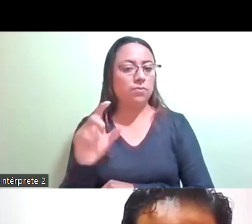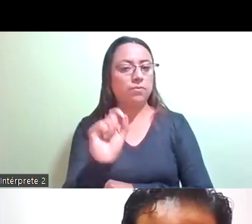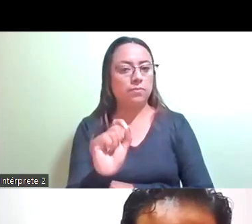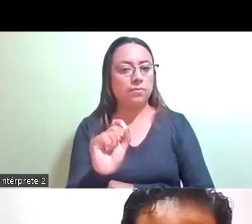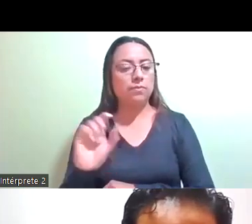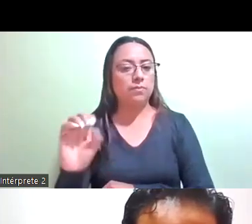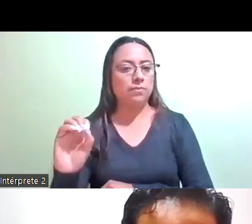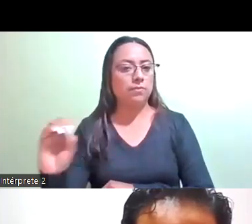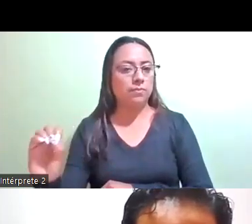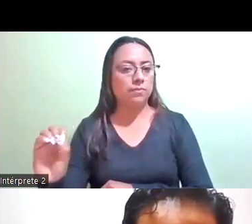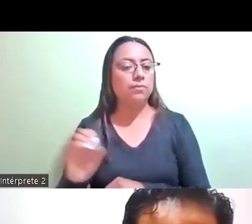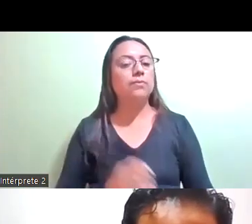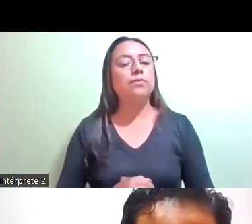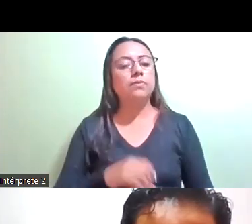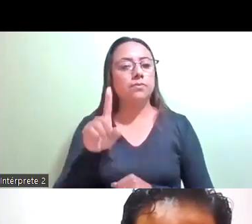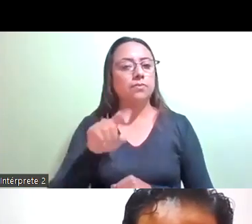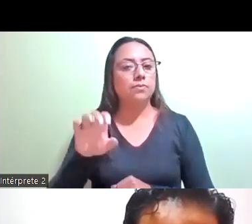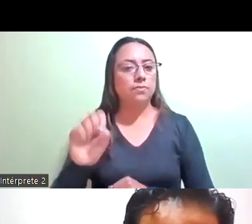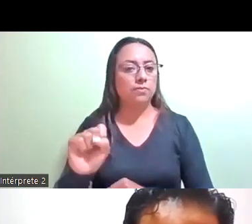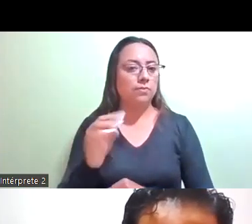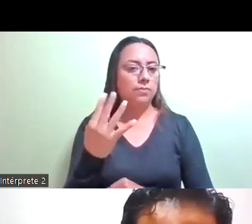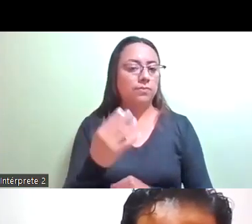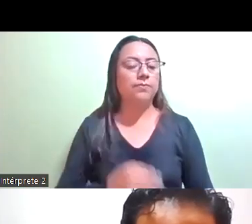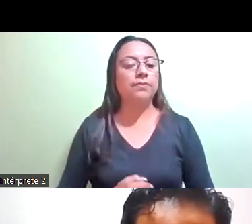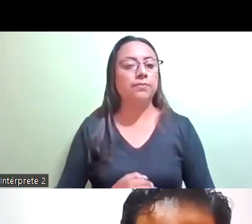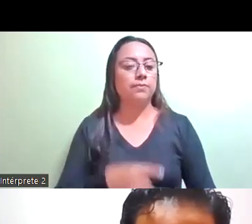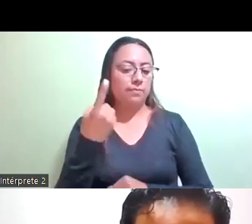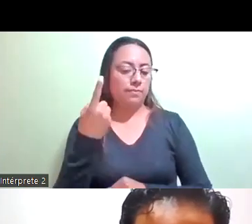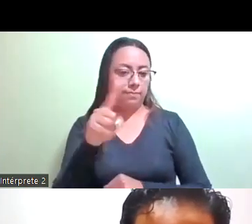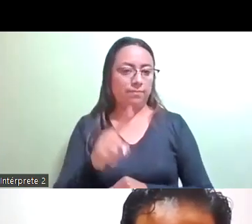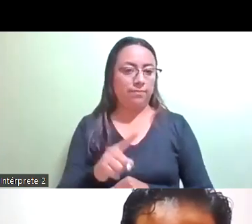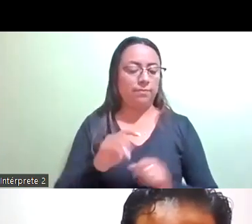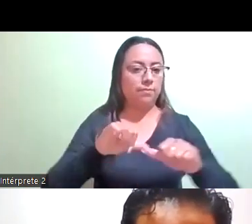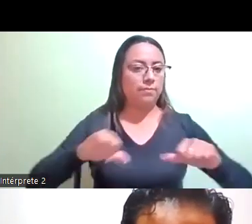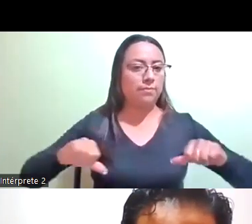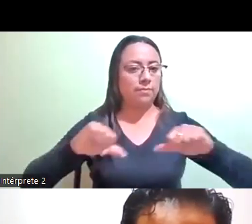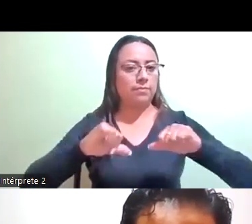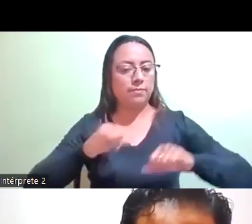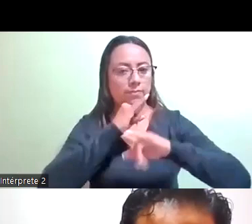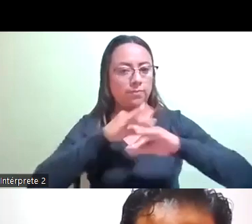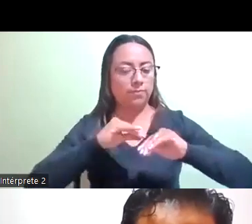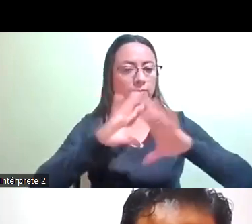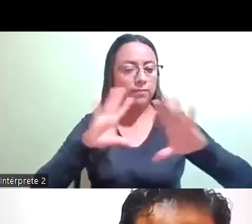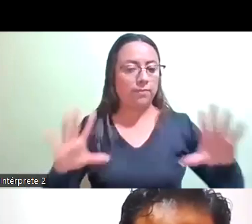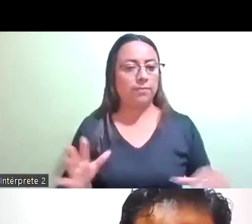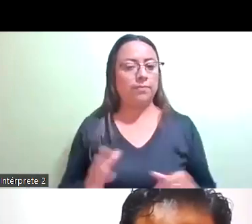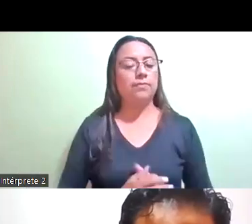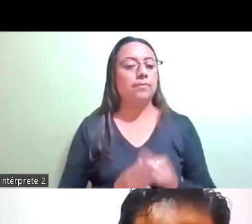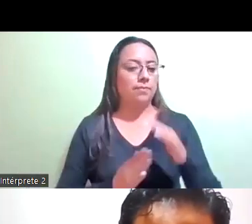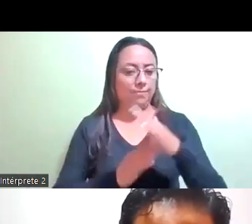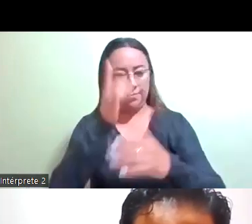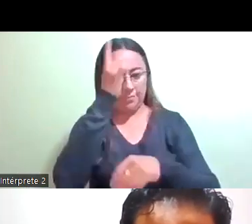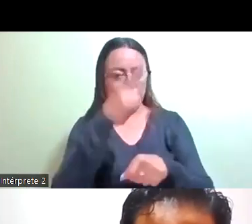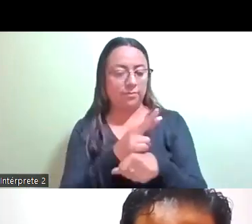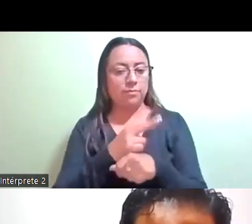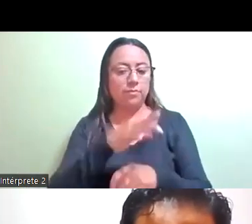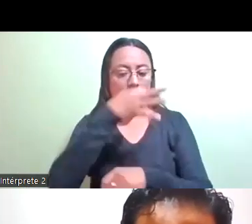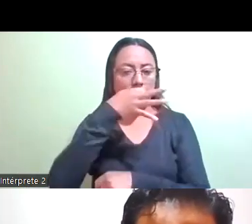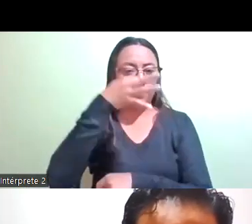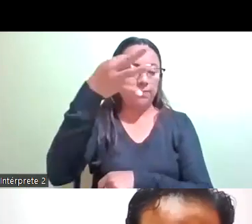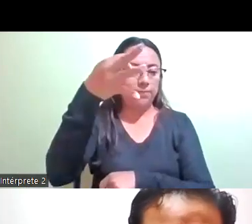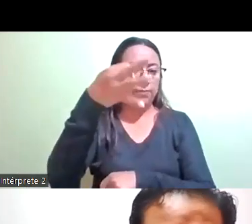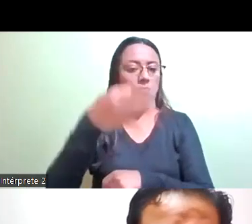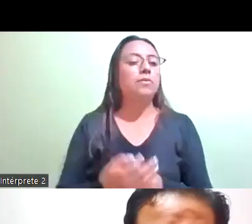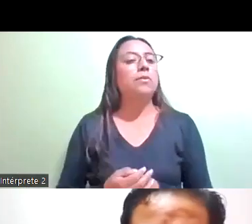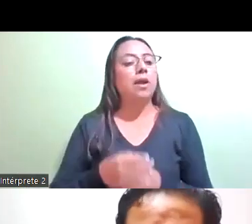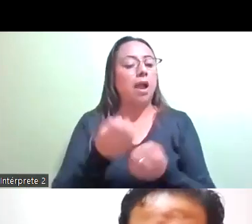09-20-75-42-2000-164. Segundo, se instruye a la unidad de transparencia a través de la Secretaría Ejecutiva en funciones notificar al órgano de control interno del Congreso de la